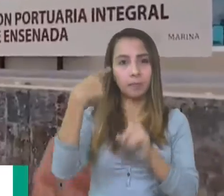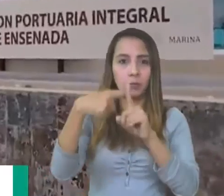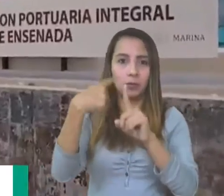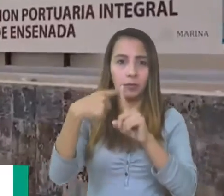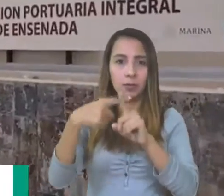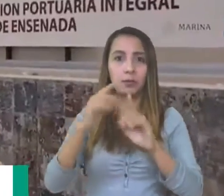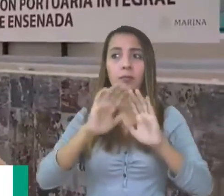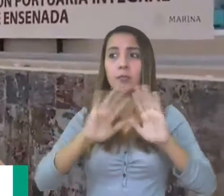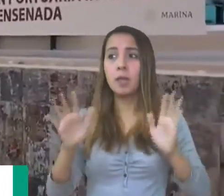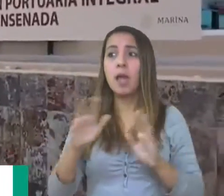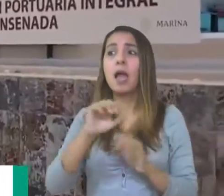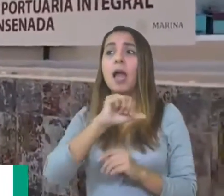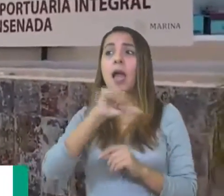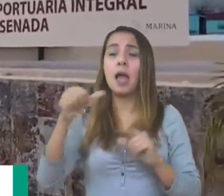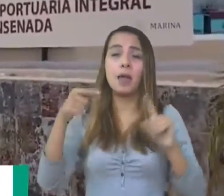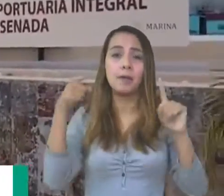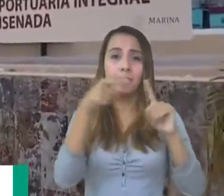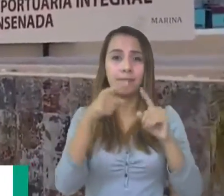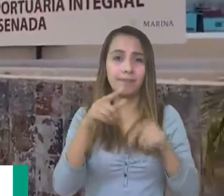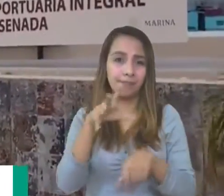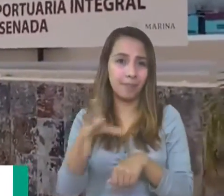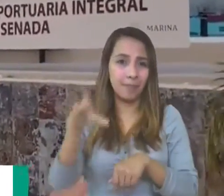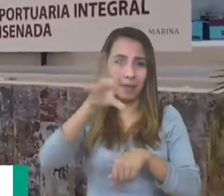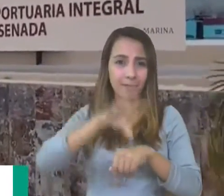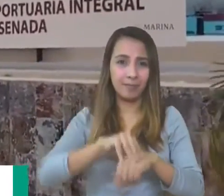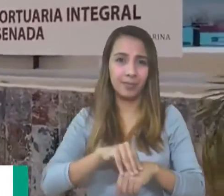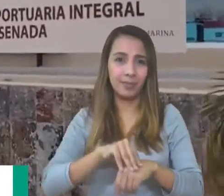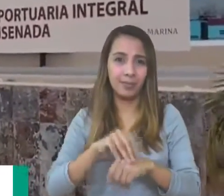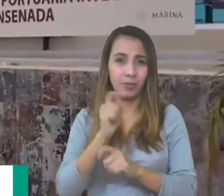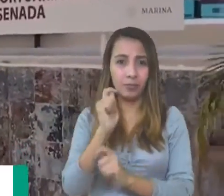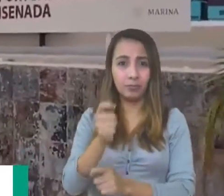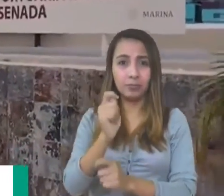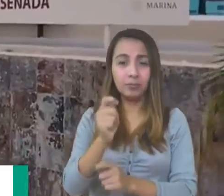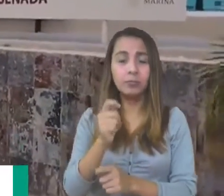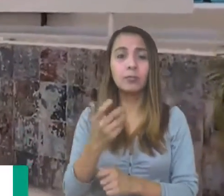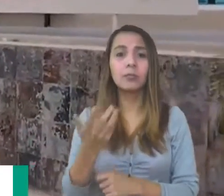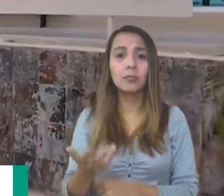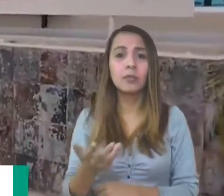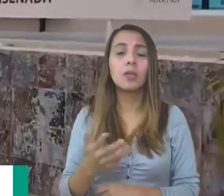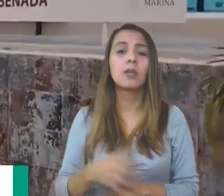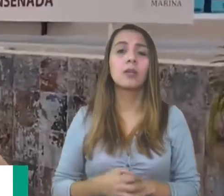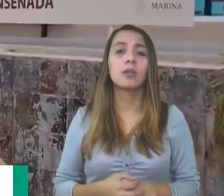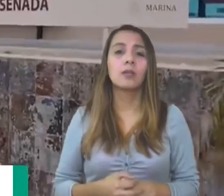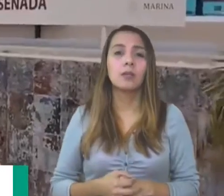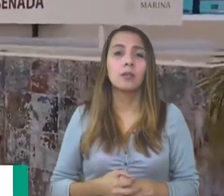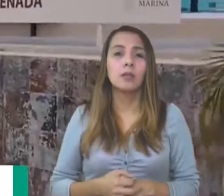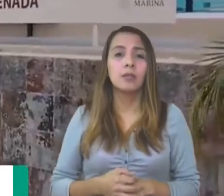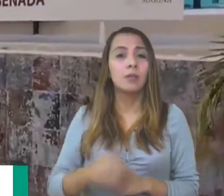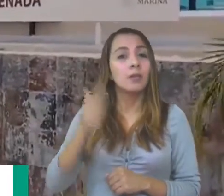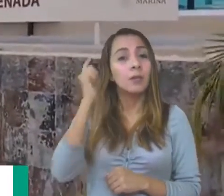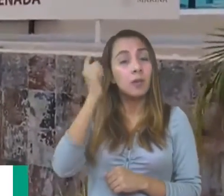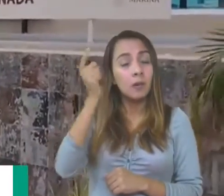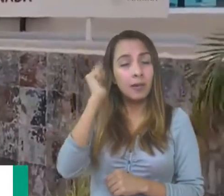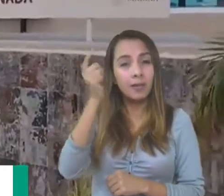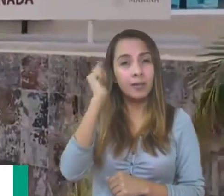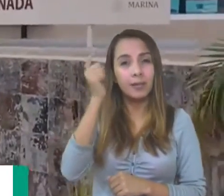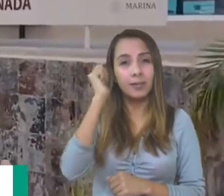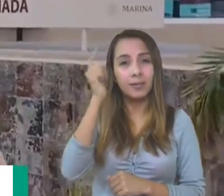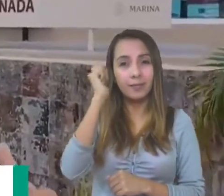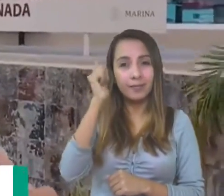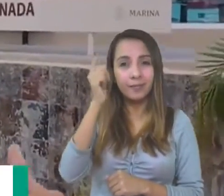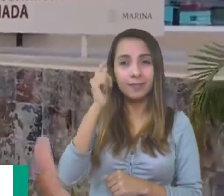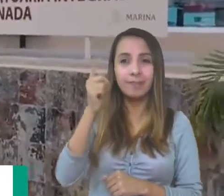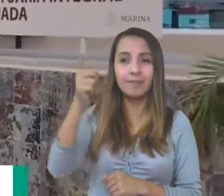cuanto a los permisos de pesca, Jorge, mira, tenemos que, ojalá que de alguna manera nos ayuden a